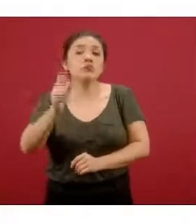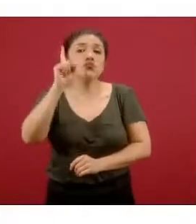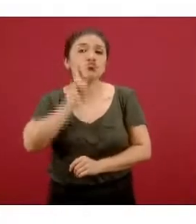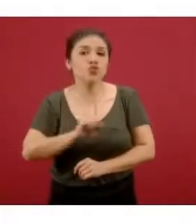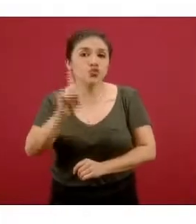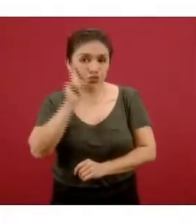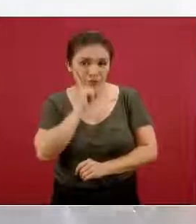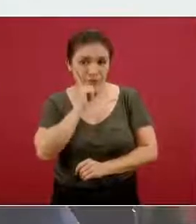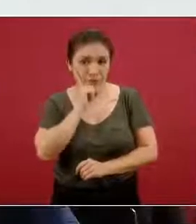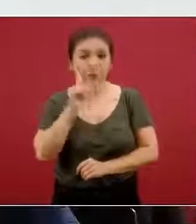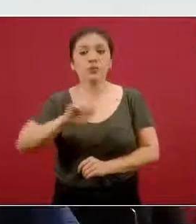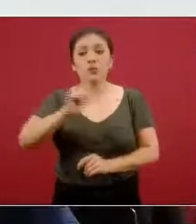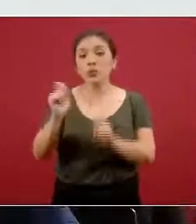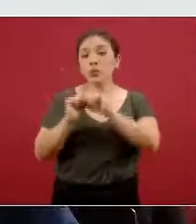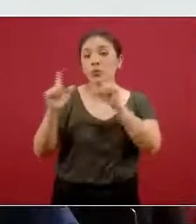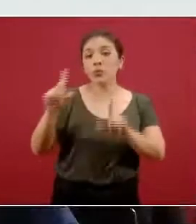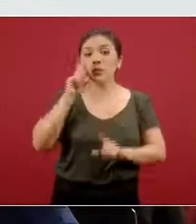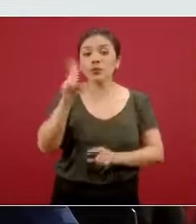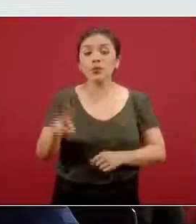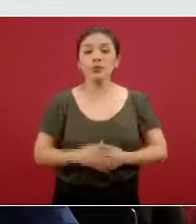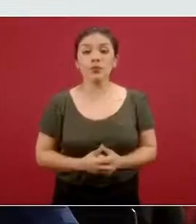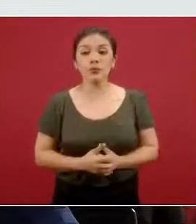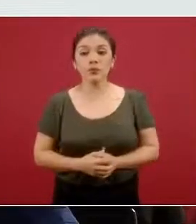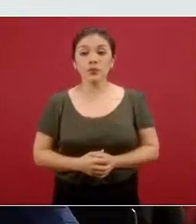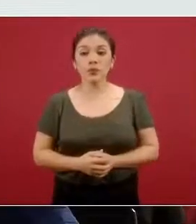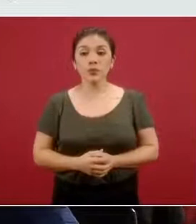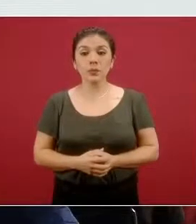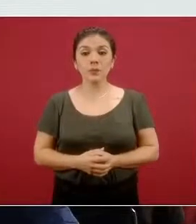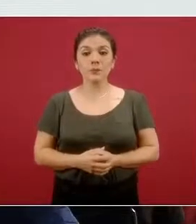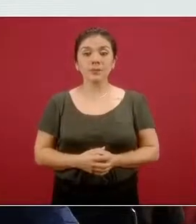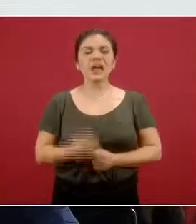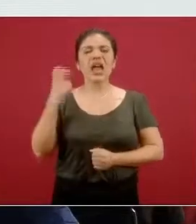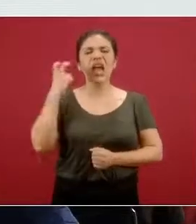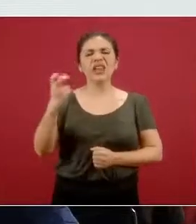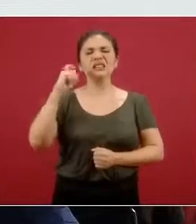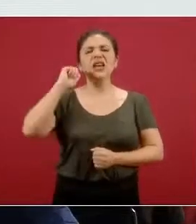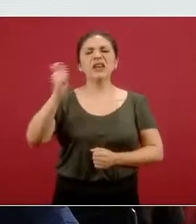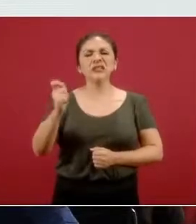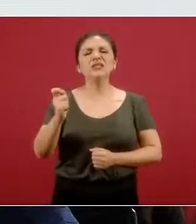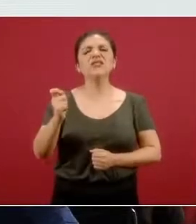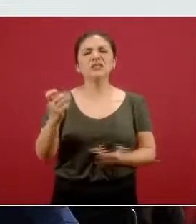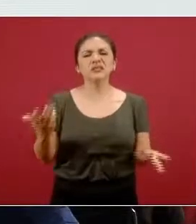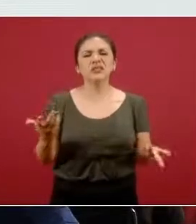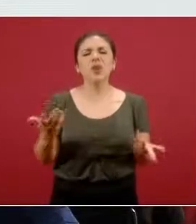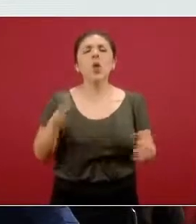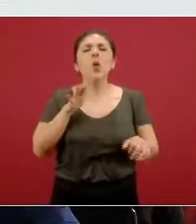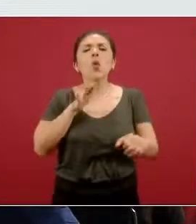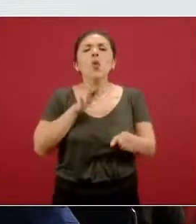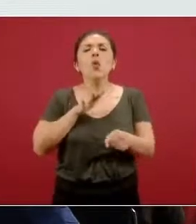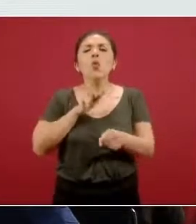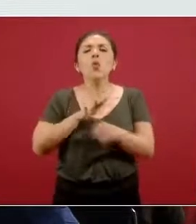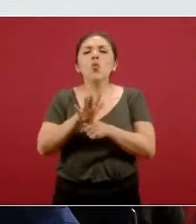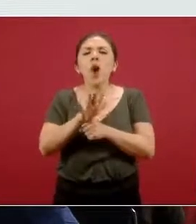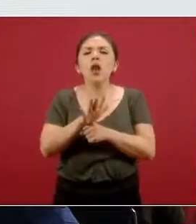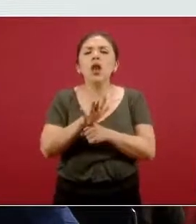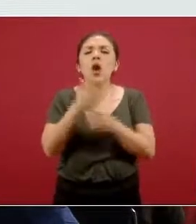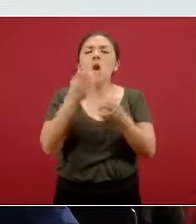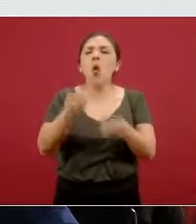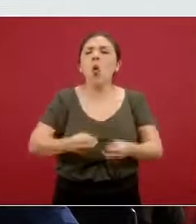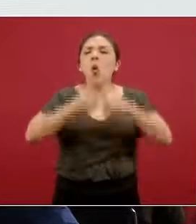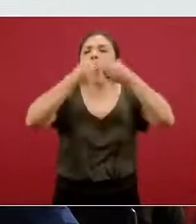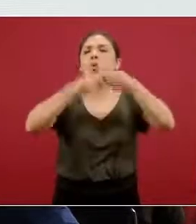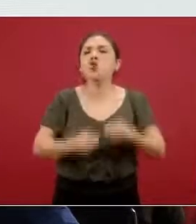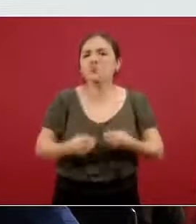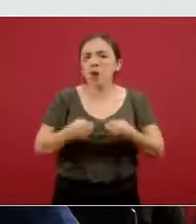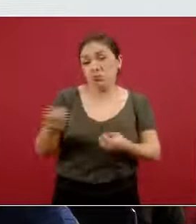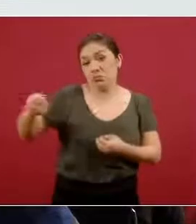mujeres. Veamos la siguiente diapositiva. Aquí tenemos la distribución ahora por, en su momento, la ocupación